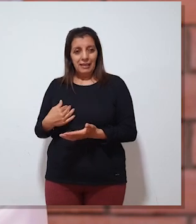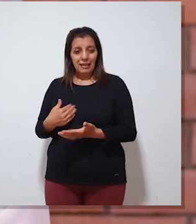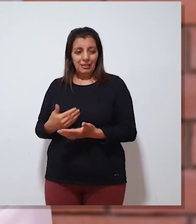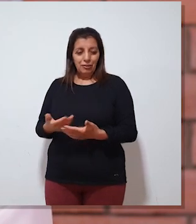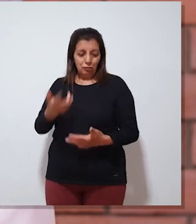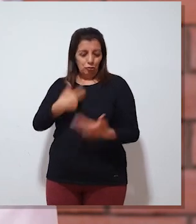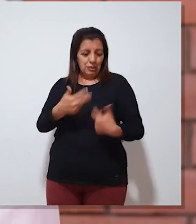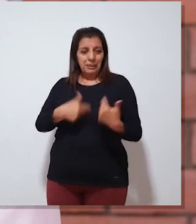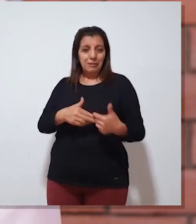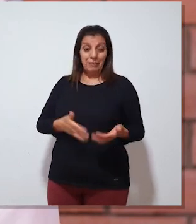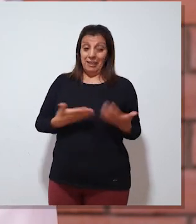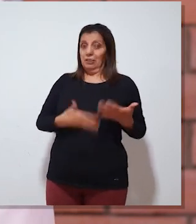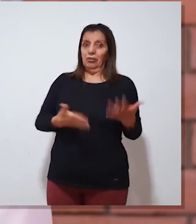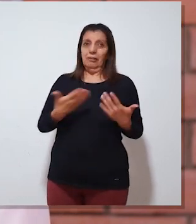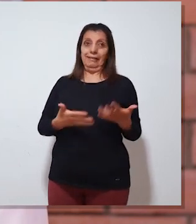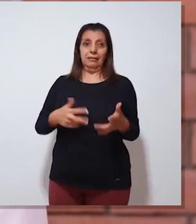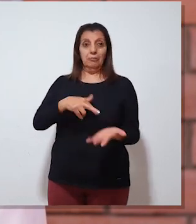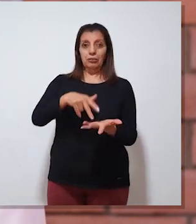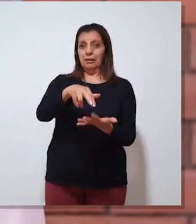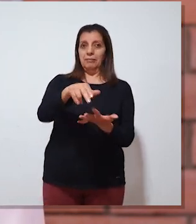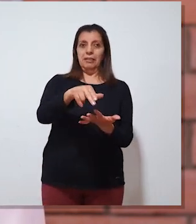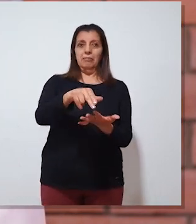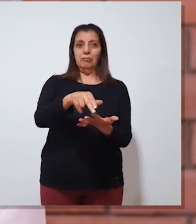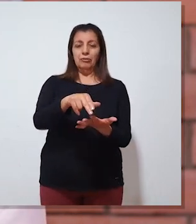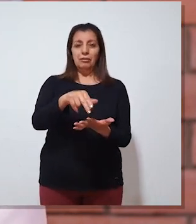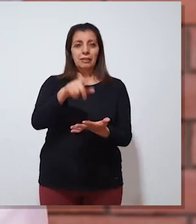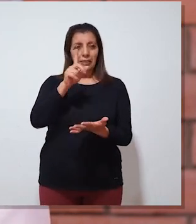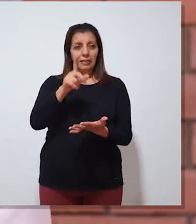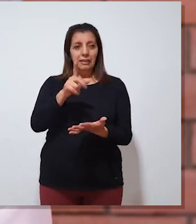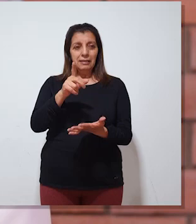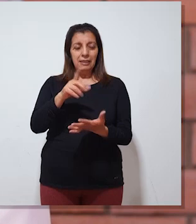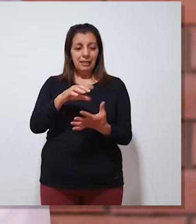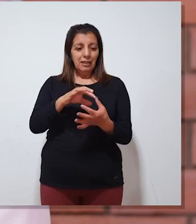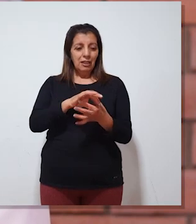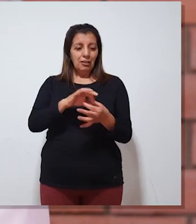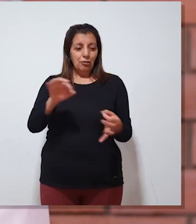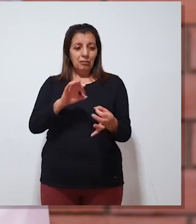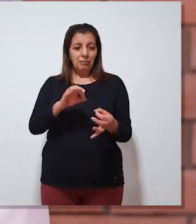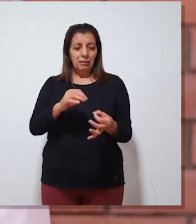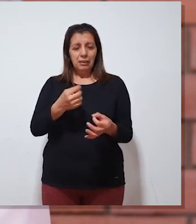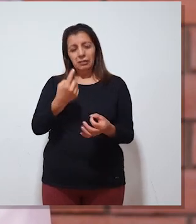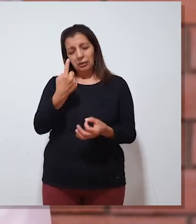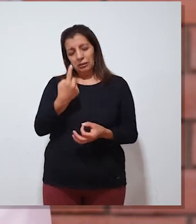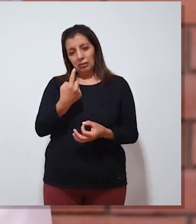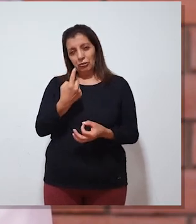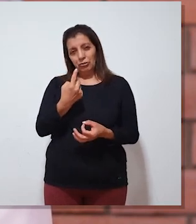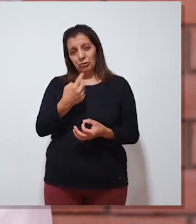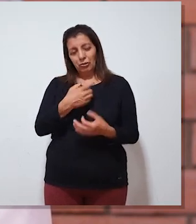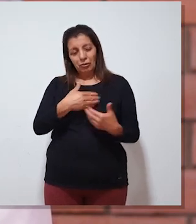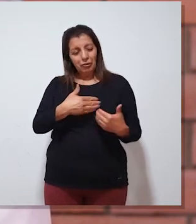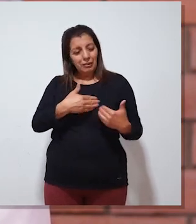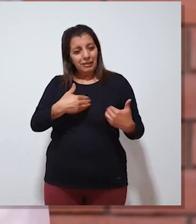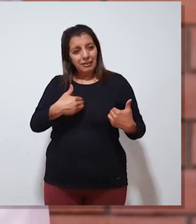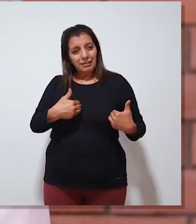Pues es con la oración como se vence la soledad, la tentación, la sospecha y se abre el corazón a la